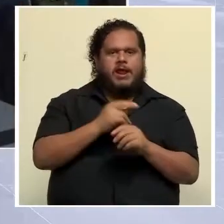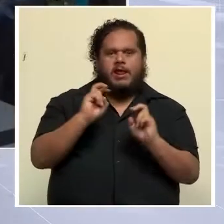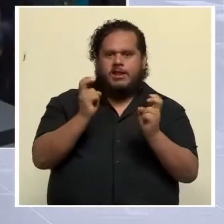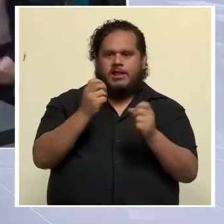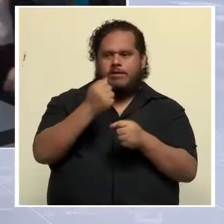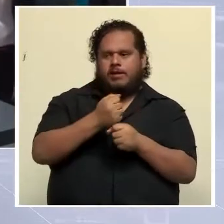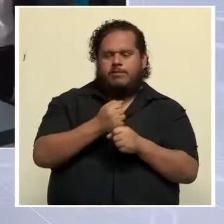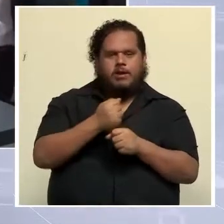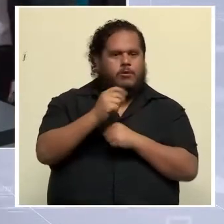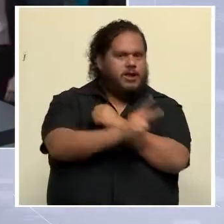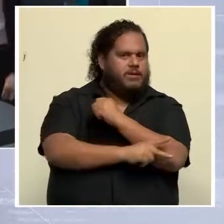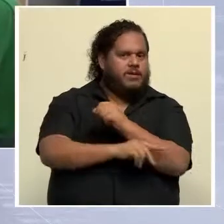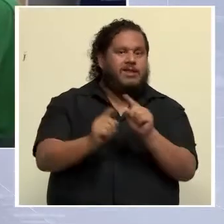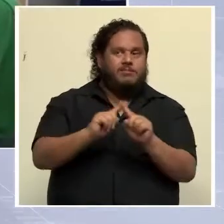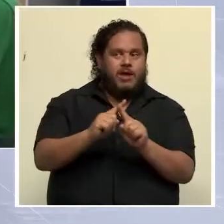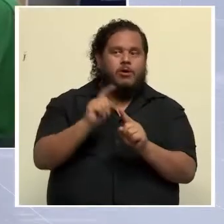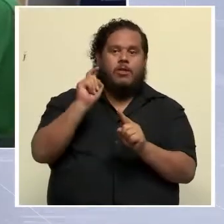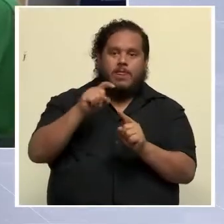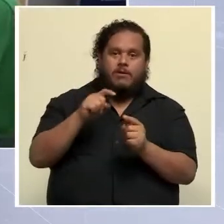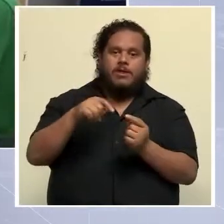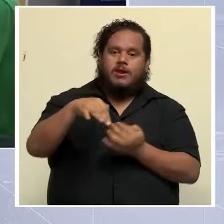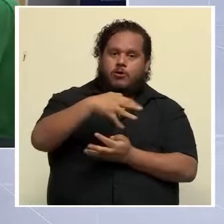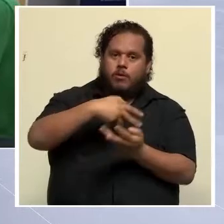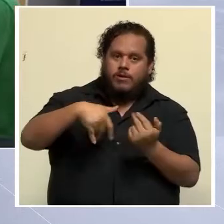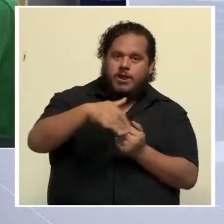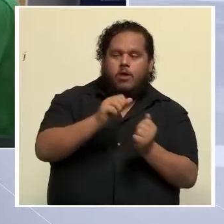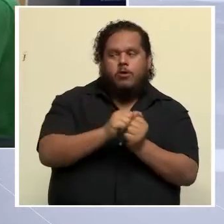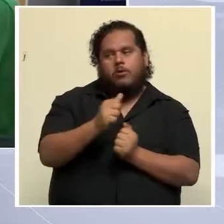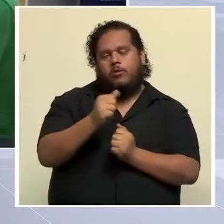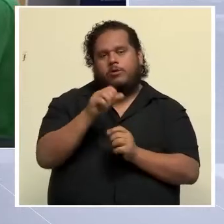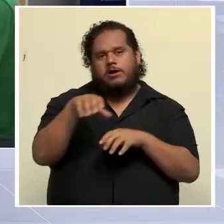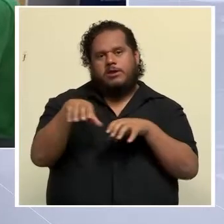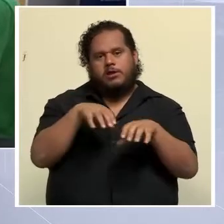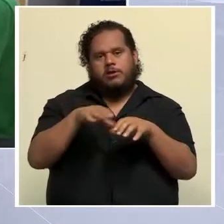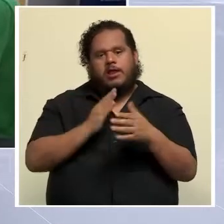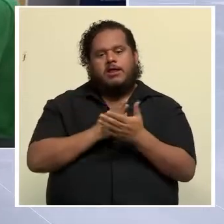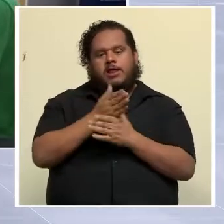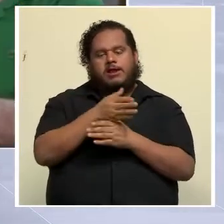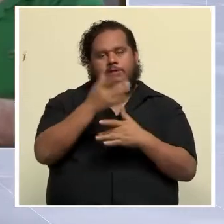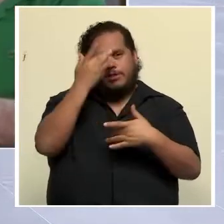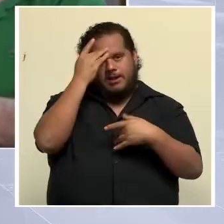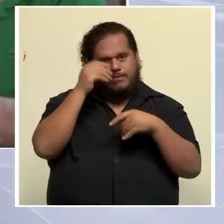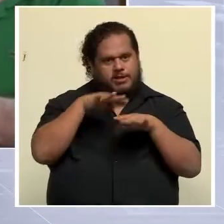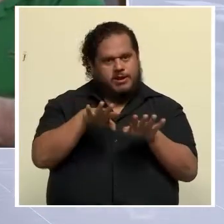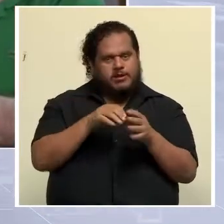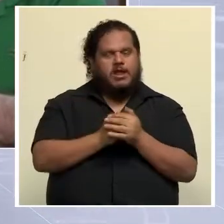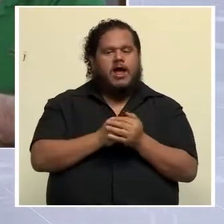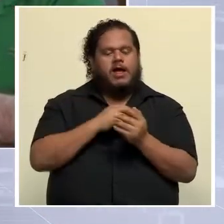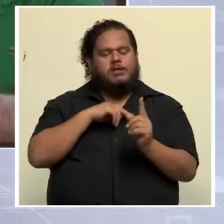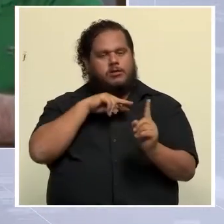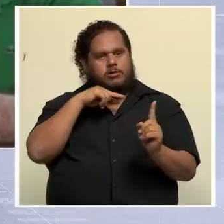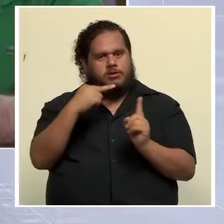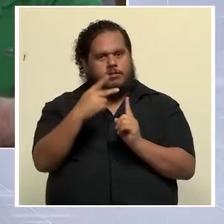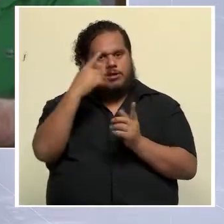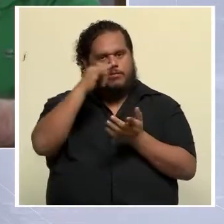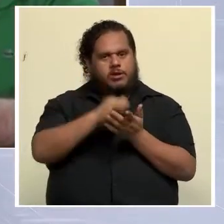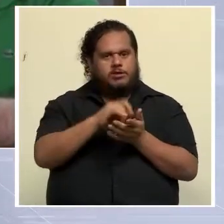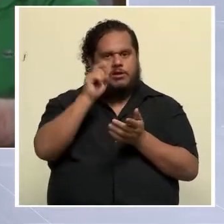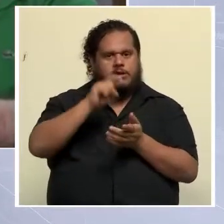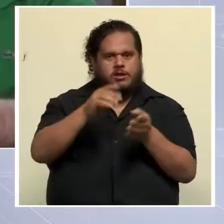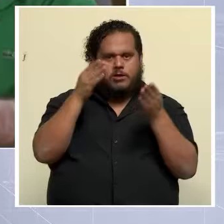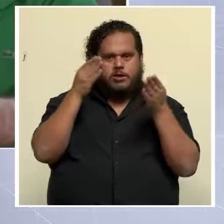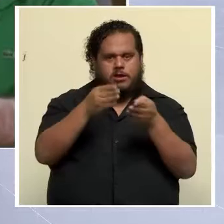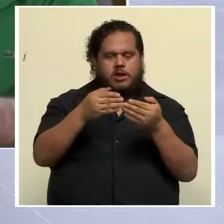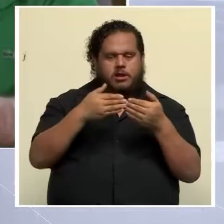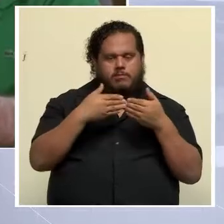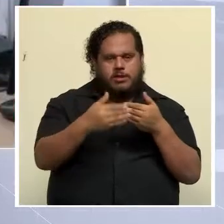pero definitivamente tiene que ir combinado con otra serie de acciones que durante la pandemia también han sido exacerbadas y que por lo tanto requieren la atención más